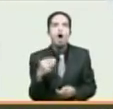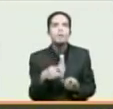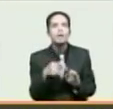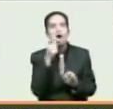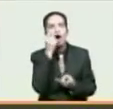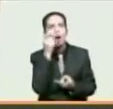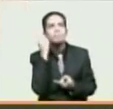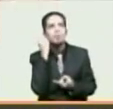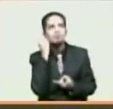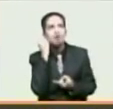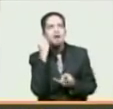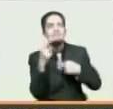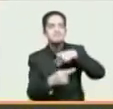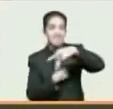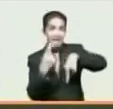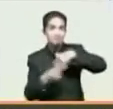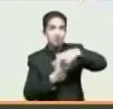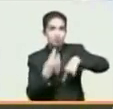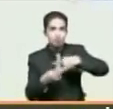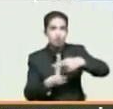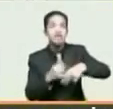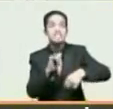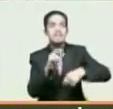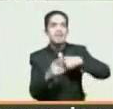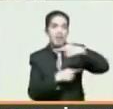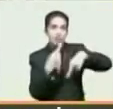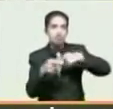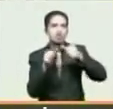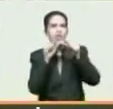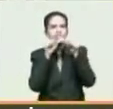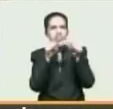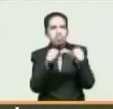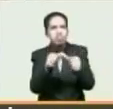chavista revolucionario, y que la revolución tenga larga vida.